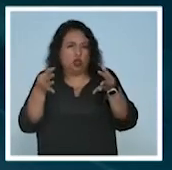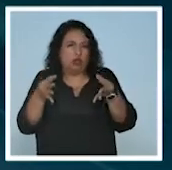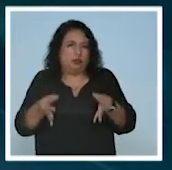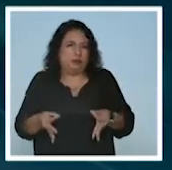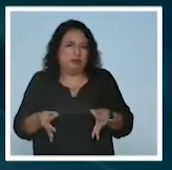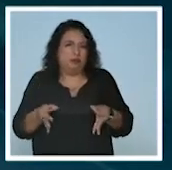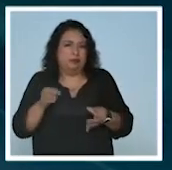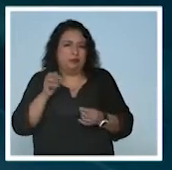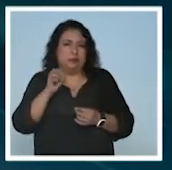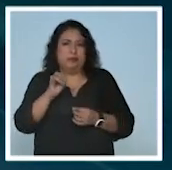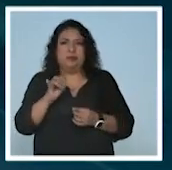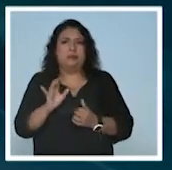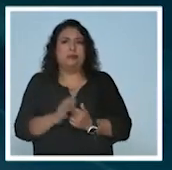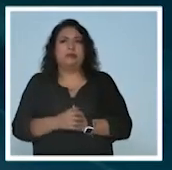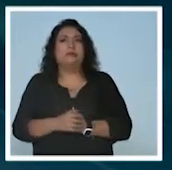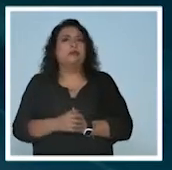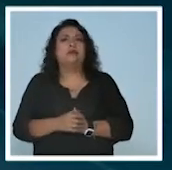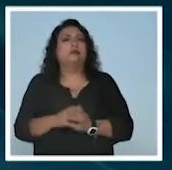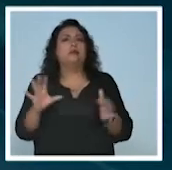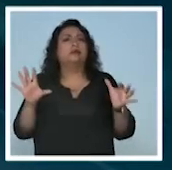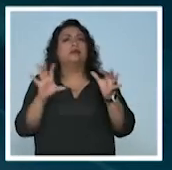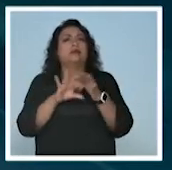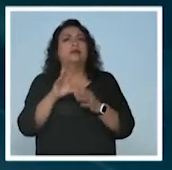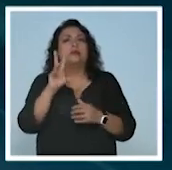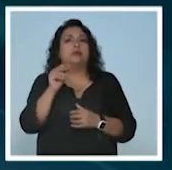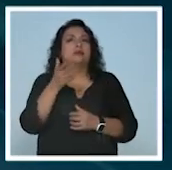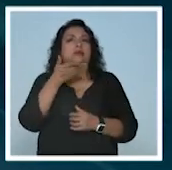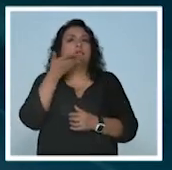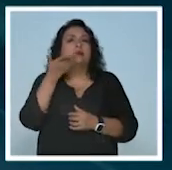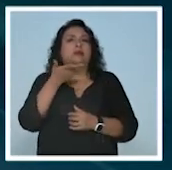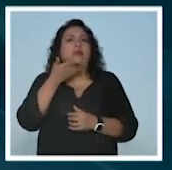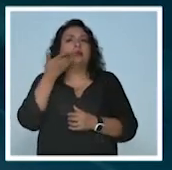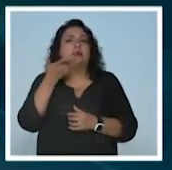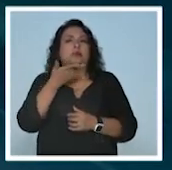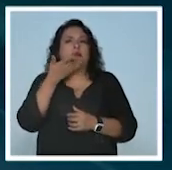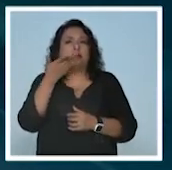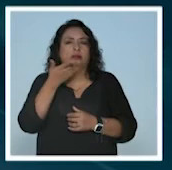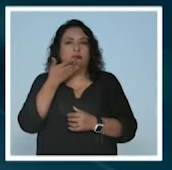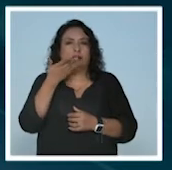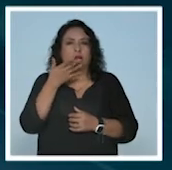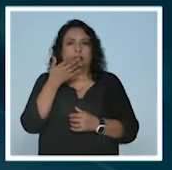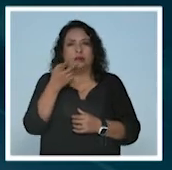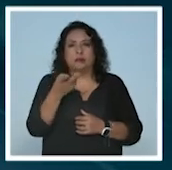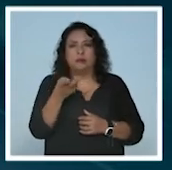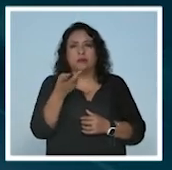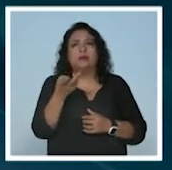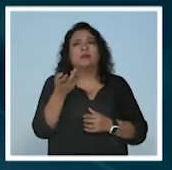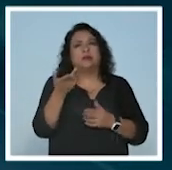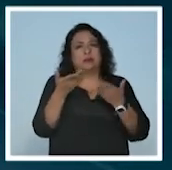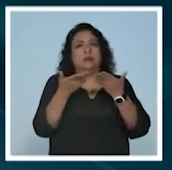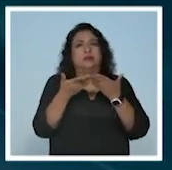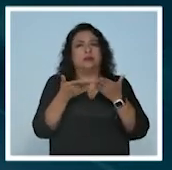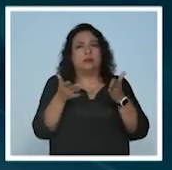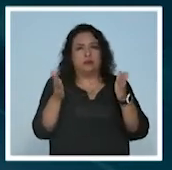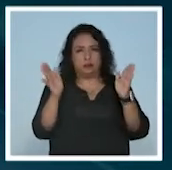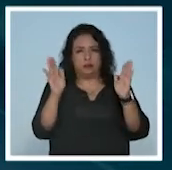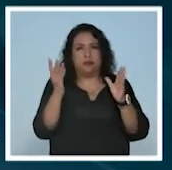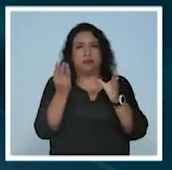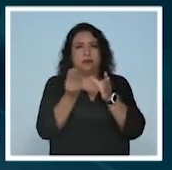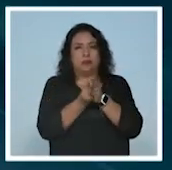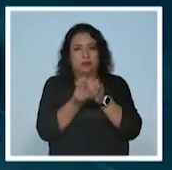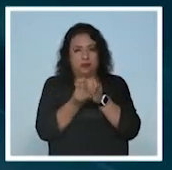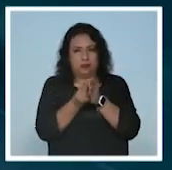original, digamos, porque no se corresponde con la tradición, esta parte pública y esta parte